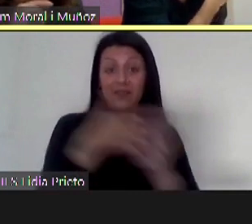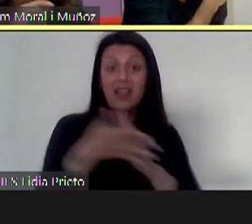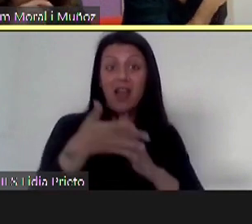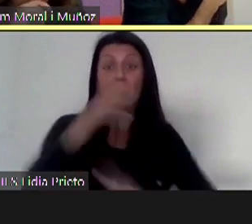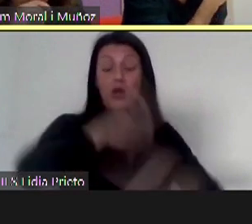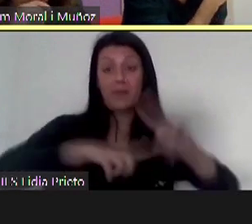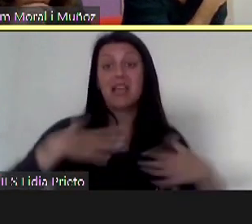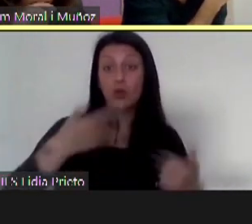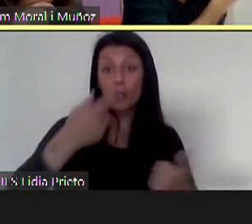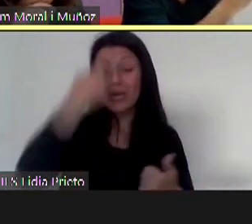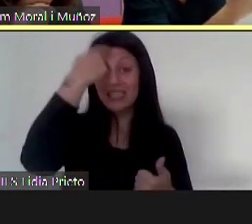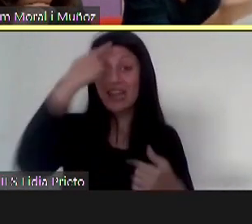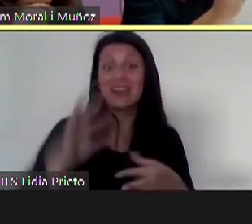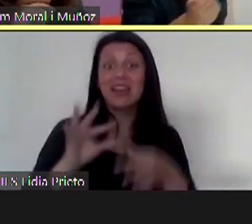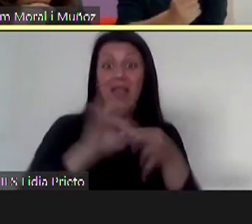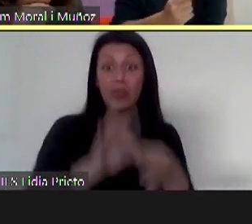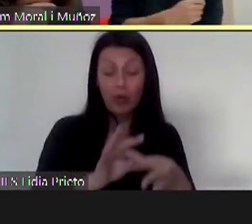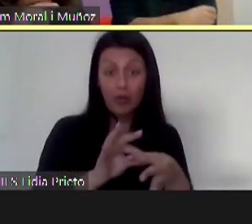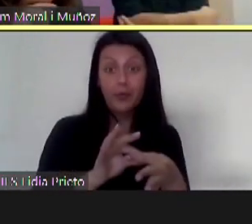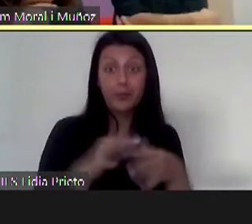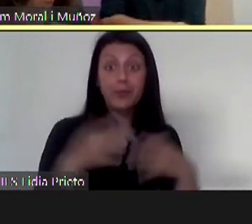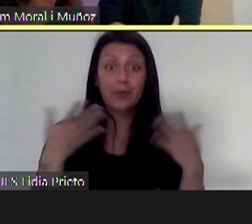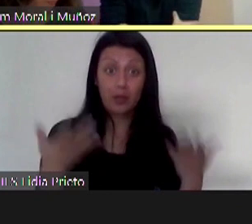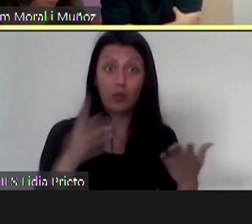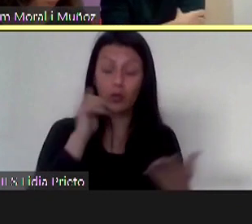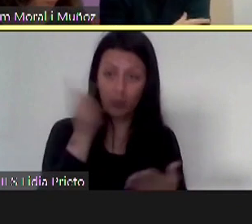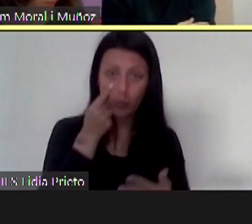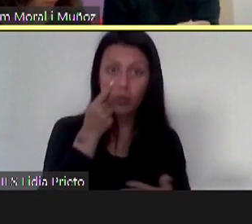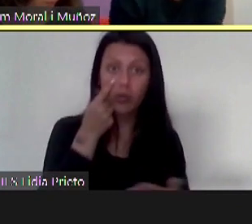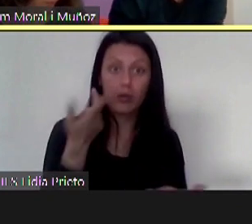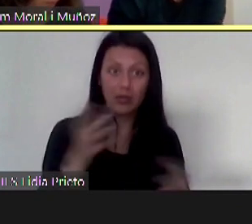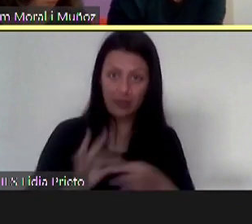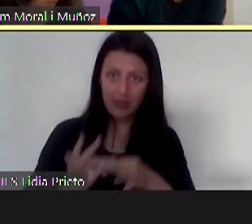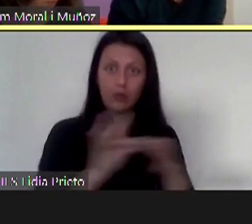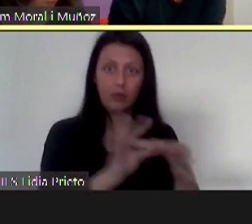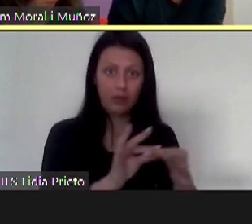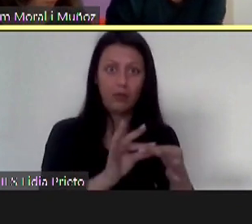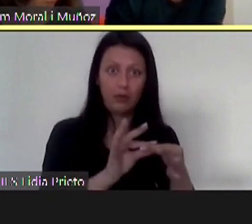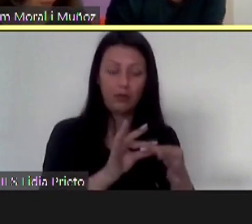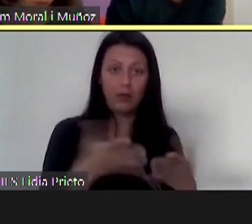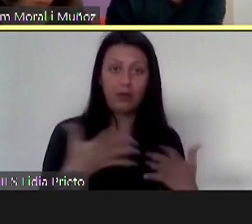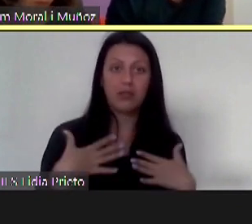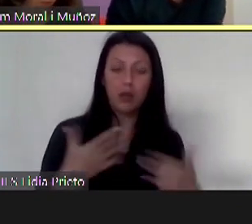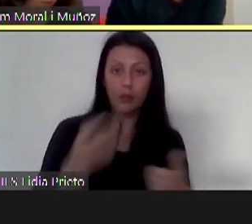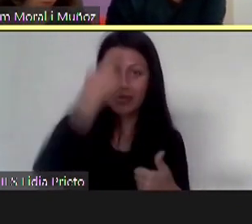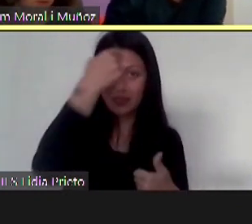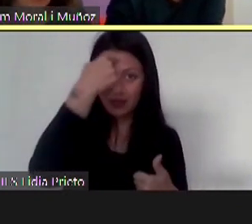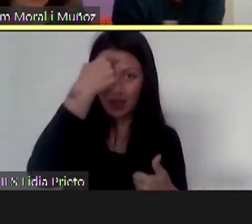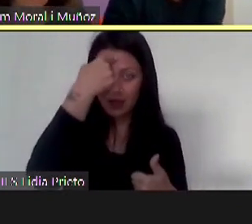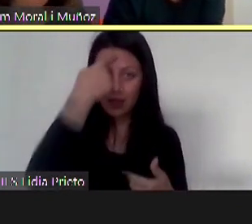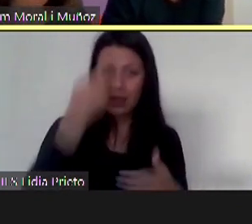llega al 30%. Entonces, tenemos que ver también esa vinculación que decíamos de salud mental y pobreza y la desigualdad